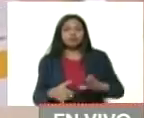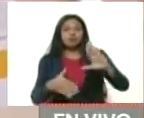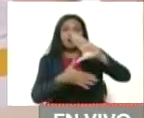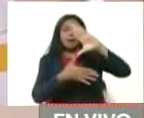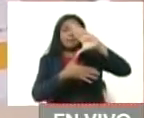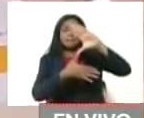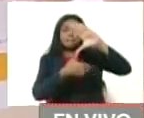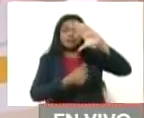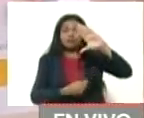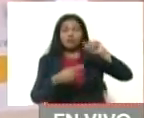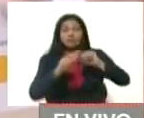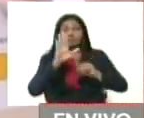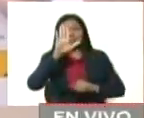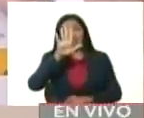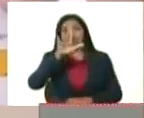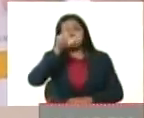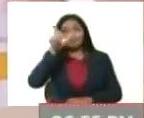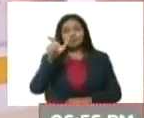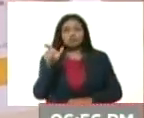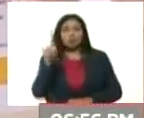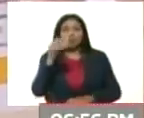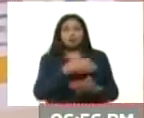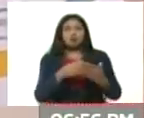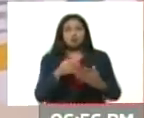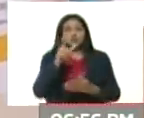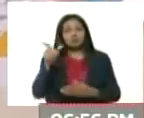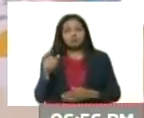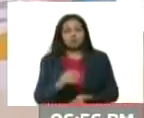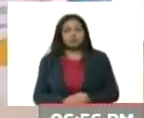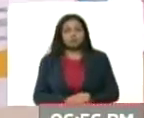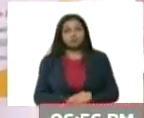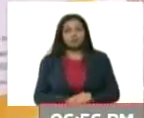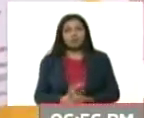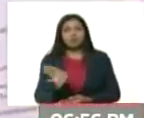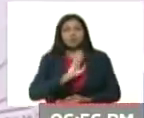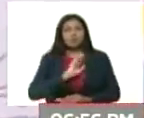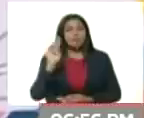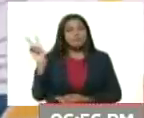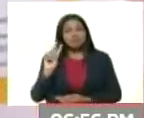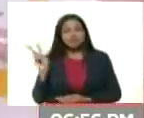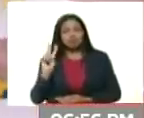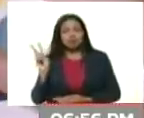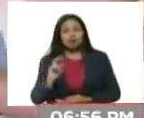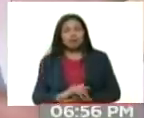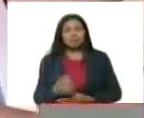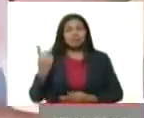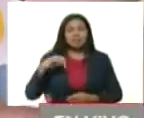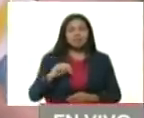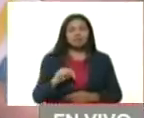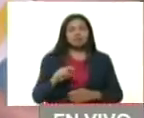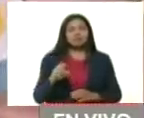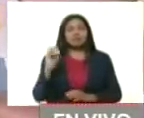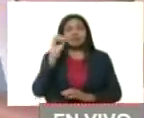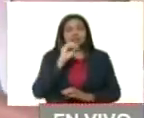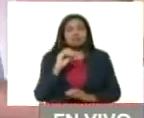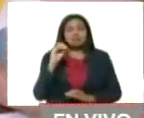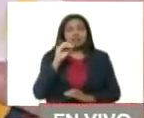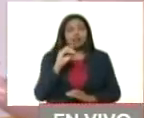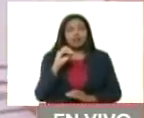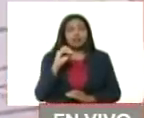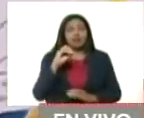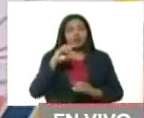tiene 4 fallecidos por millón de habitantes. Y el caso de Venezuela, que tiene